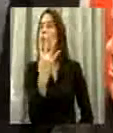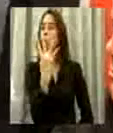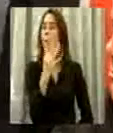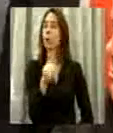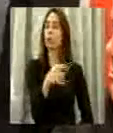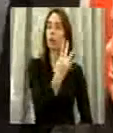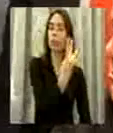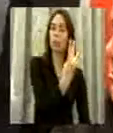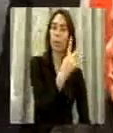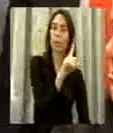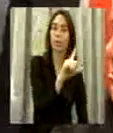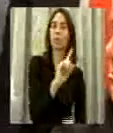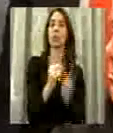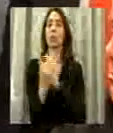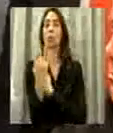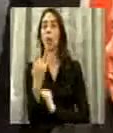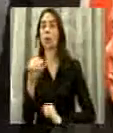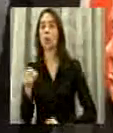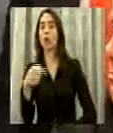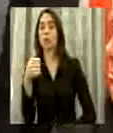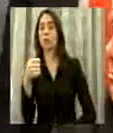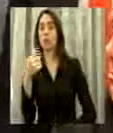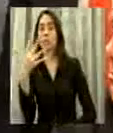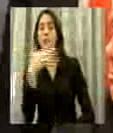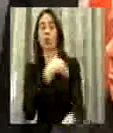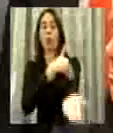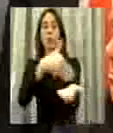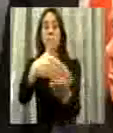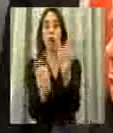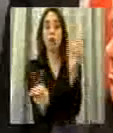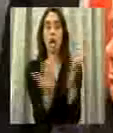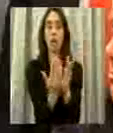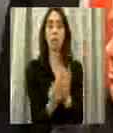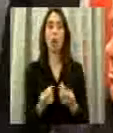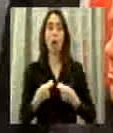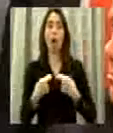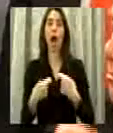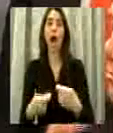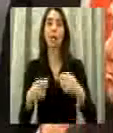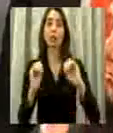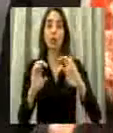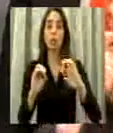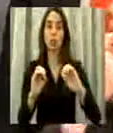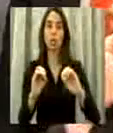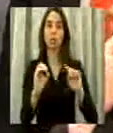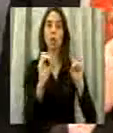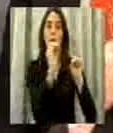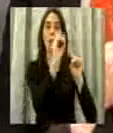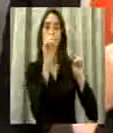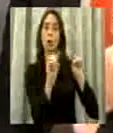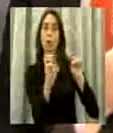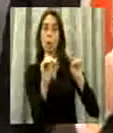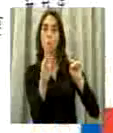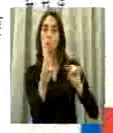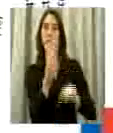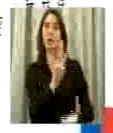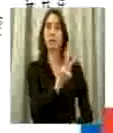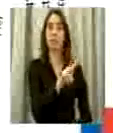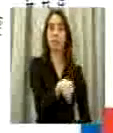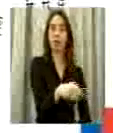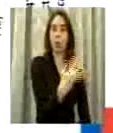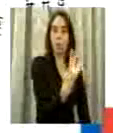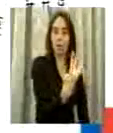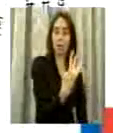4,47 a 4,65 millones de alumnos. El gasto en educación como porcentaje del PIB de 3,5